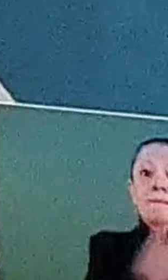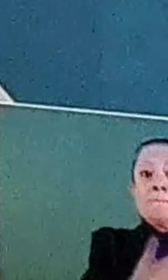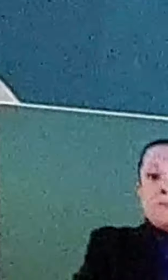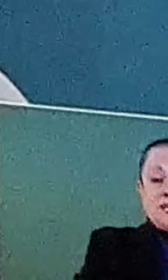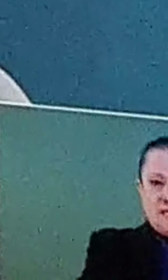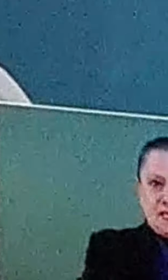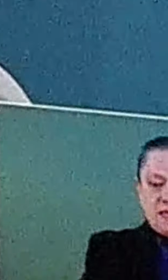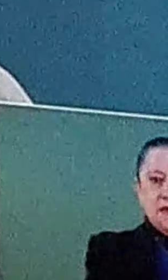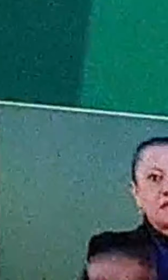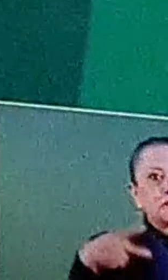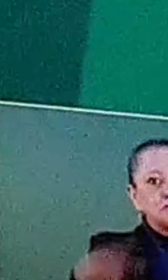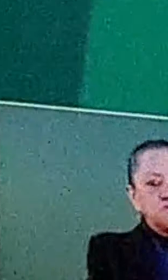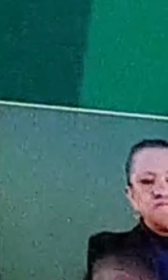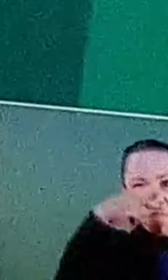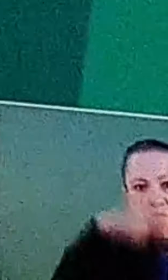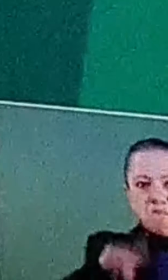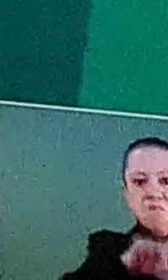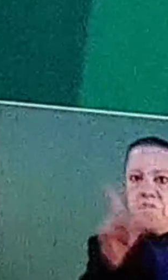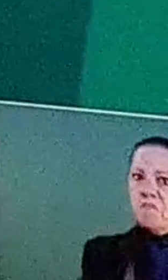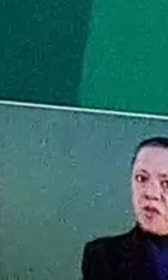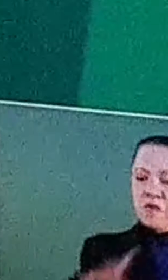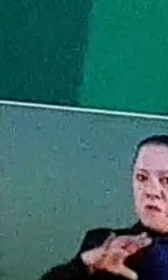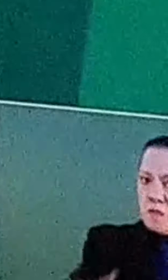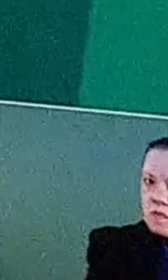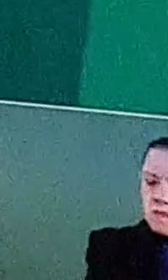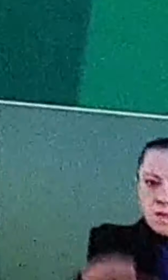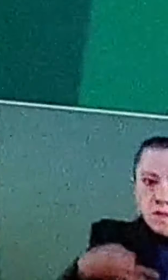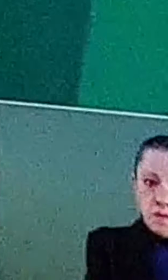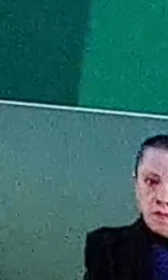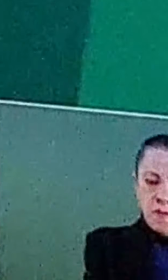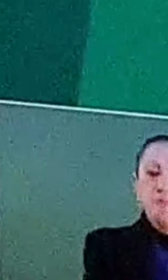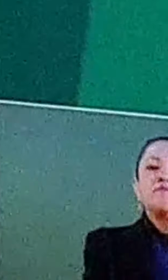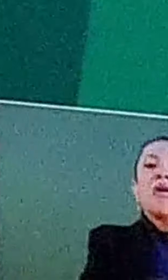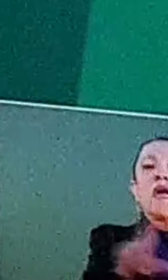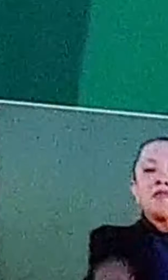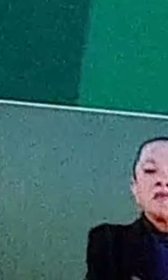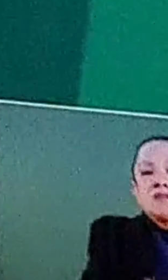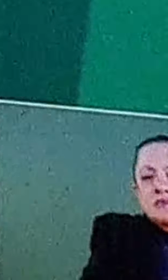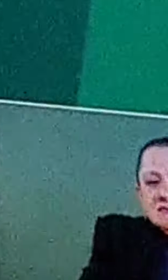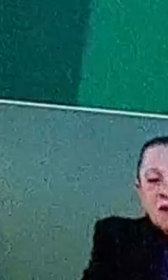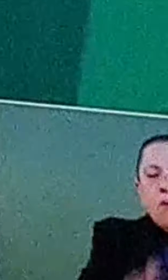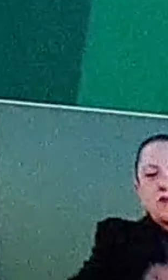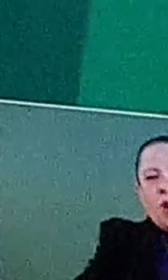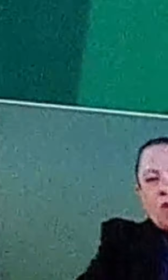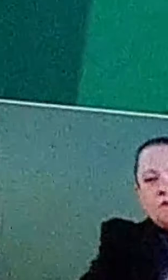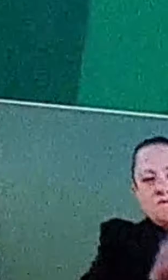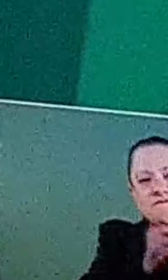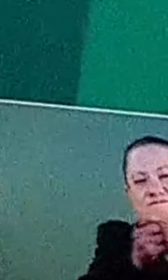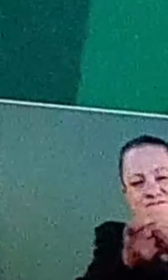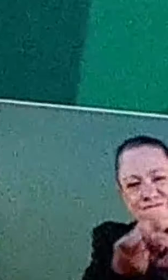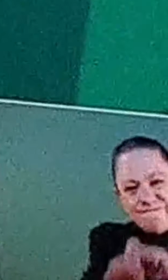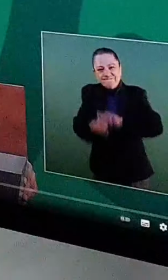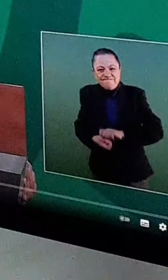Con el neoliberalismo, pues se inició con una política de